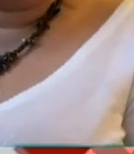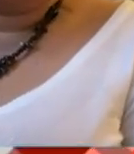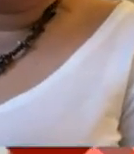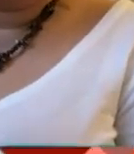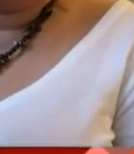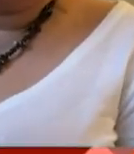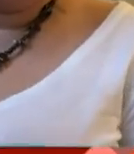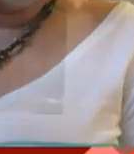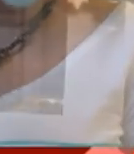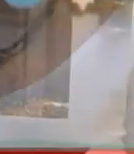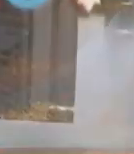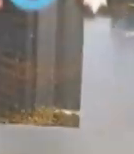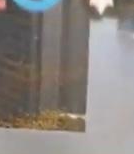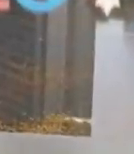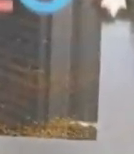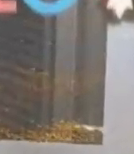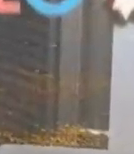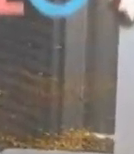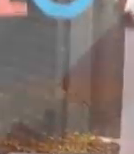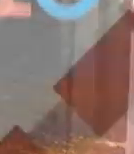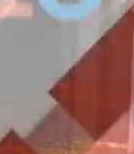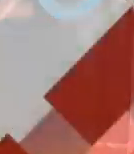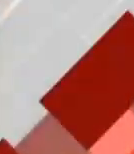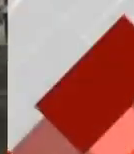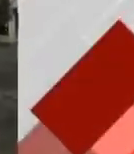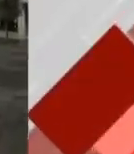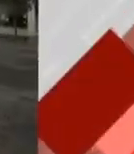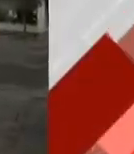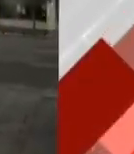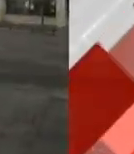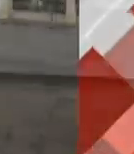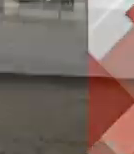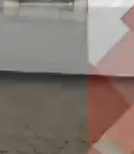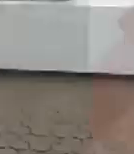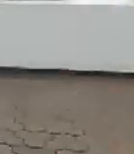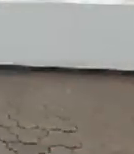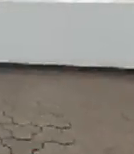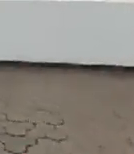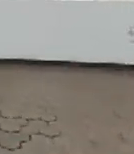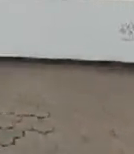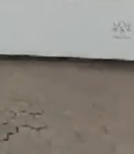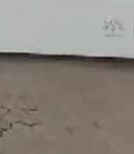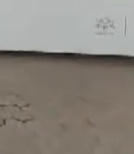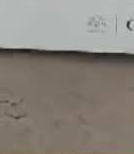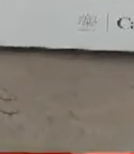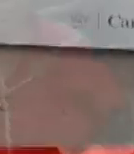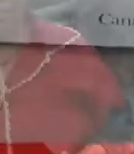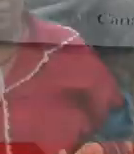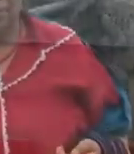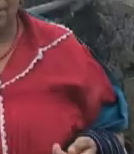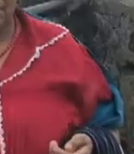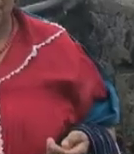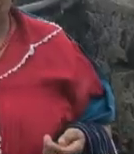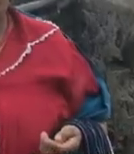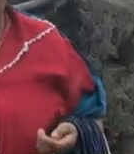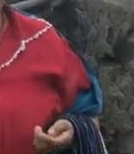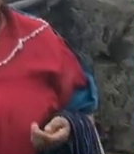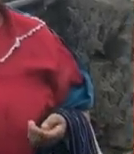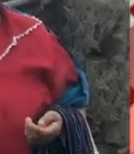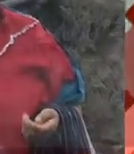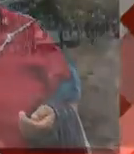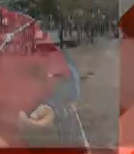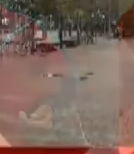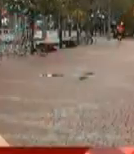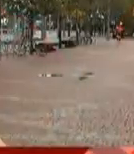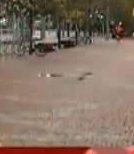son burritos, ¿no? Durante su estancia en Canadá, las cocineras michoacanas también tuvieron la oportunidad de conocer algunos lugares